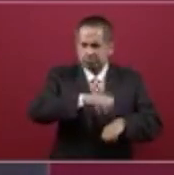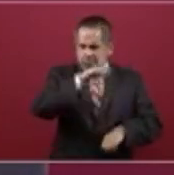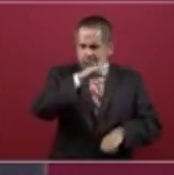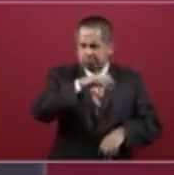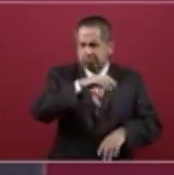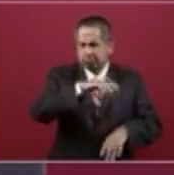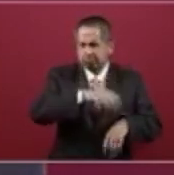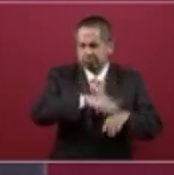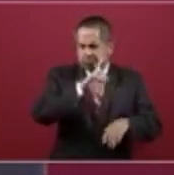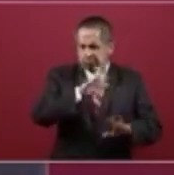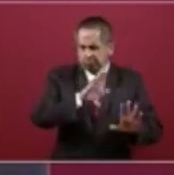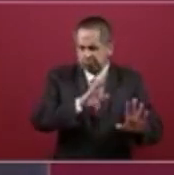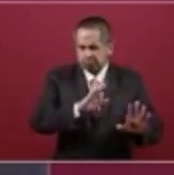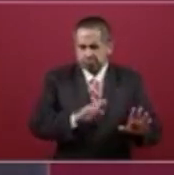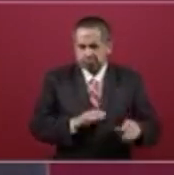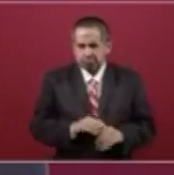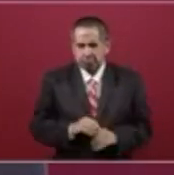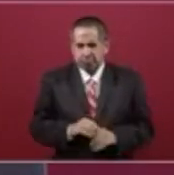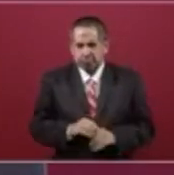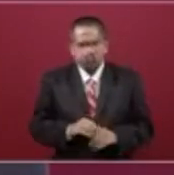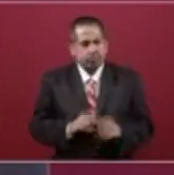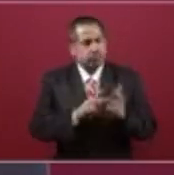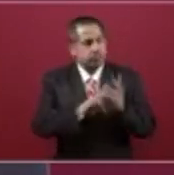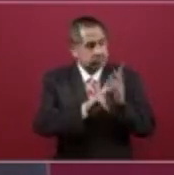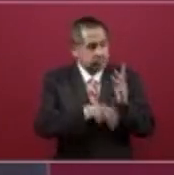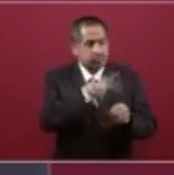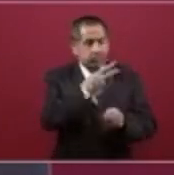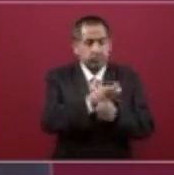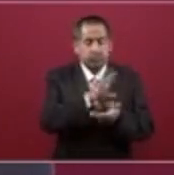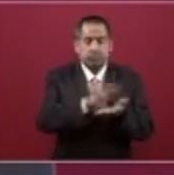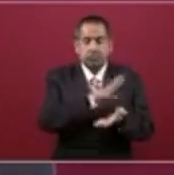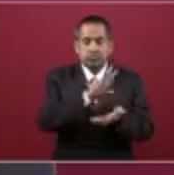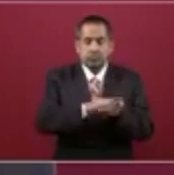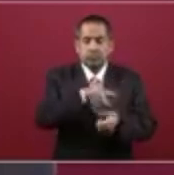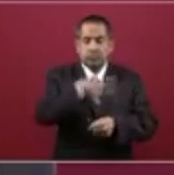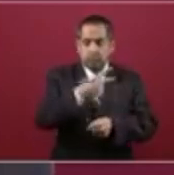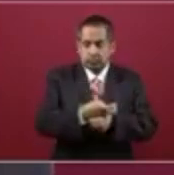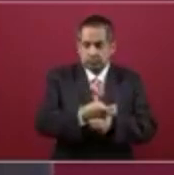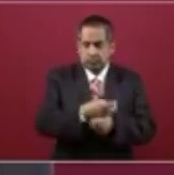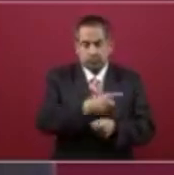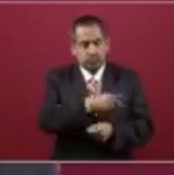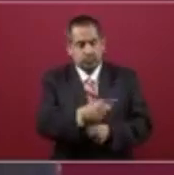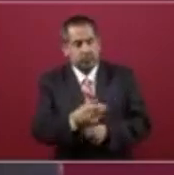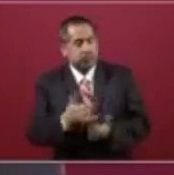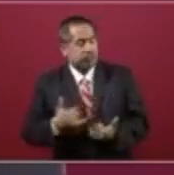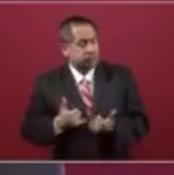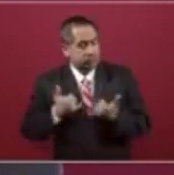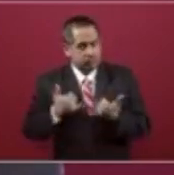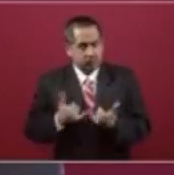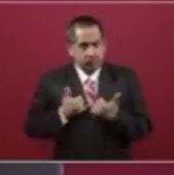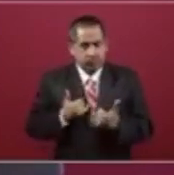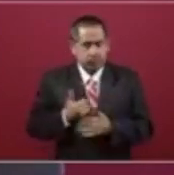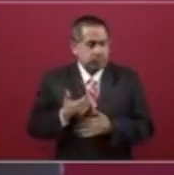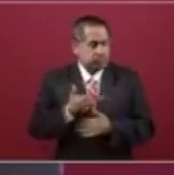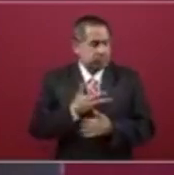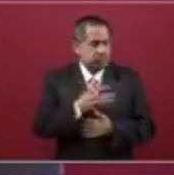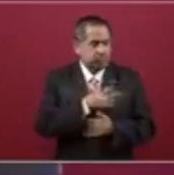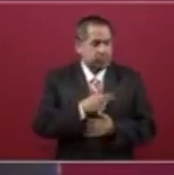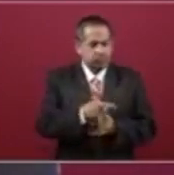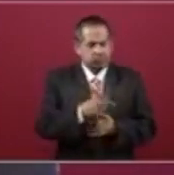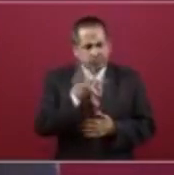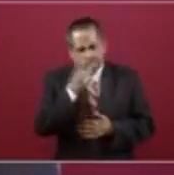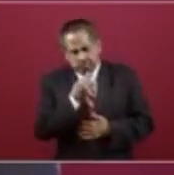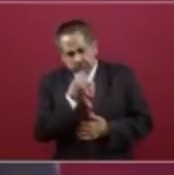se volvió a casar con una joven y tuvo esta niña